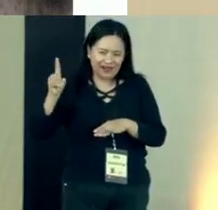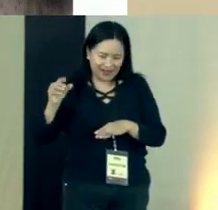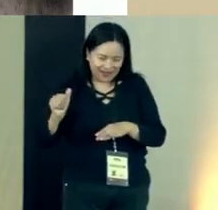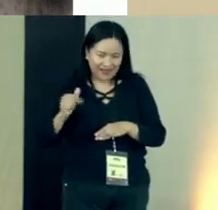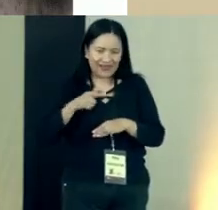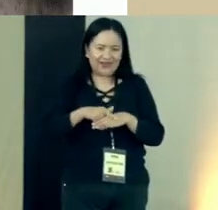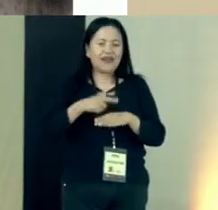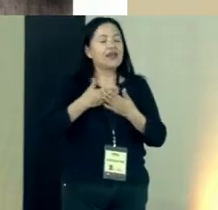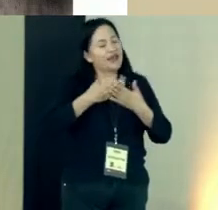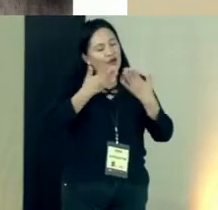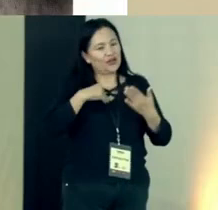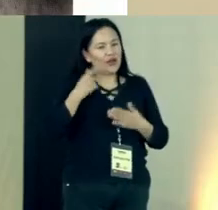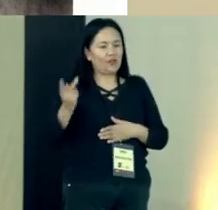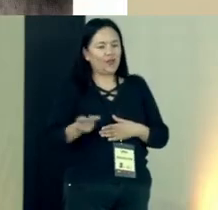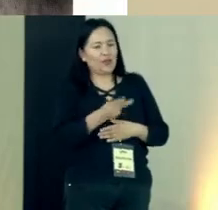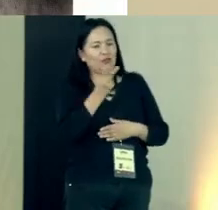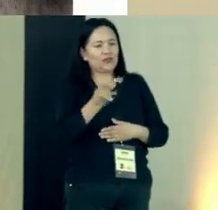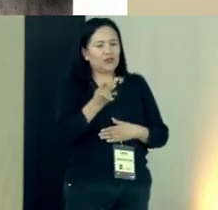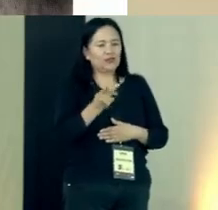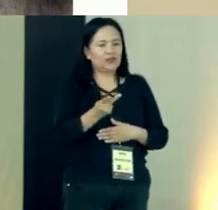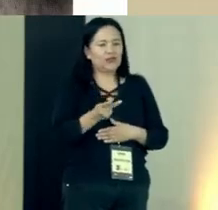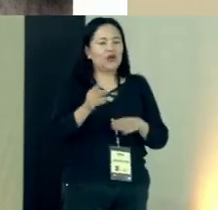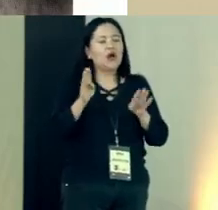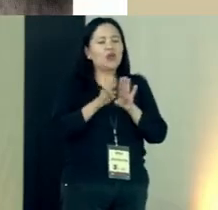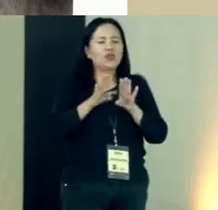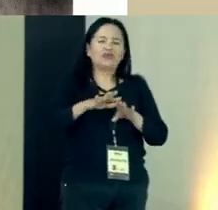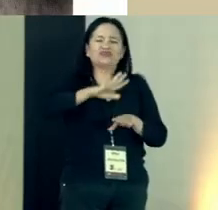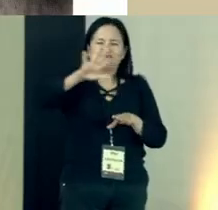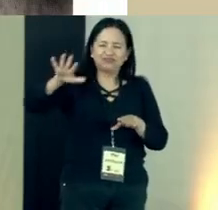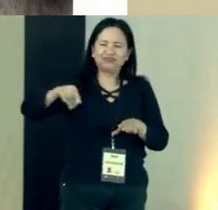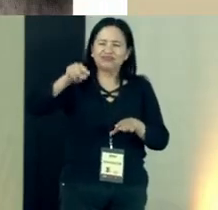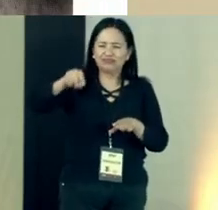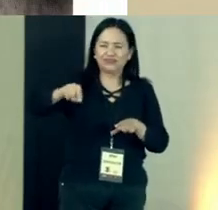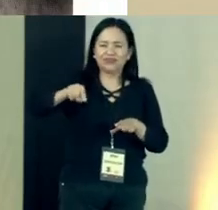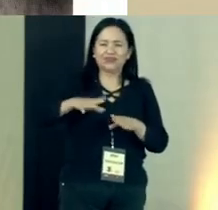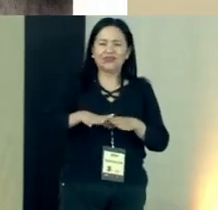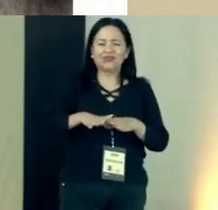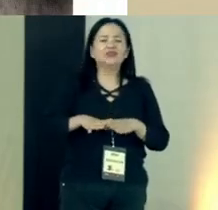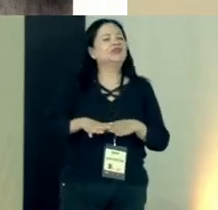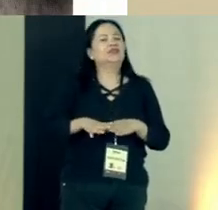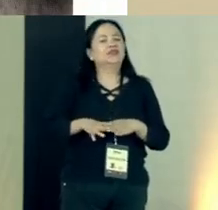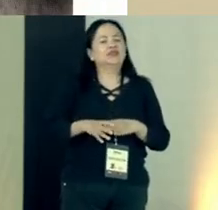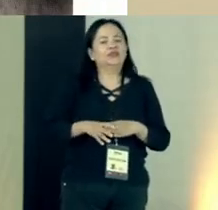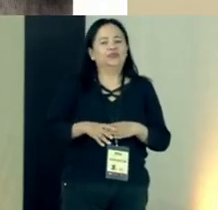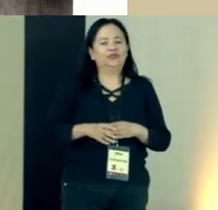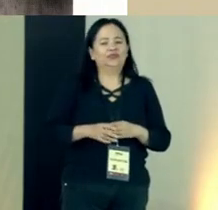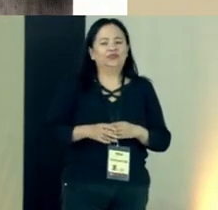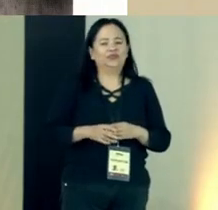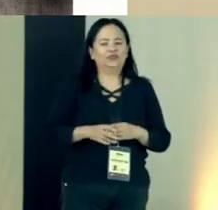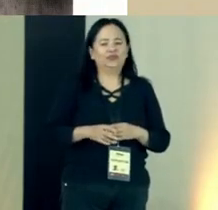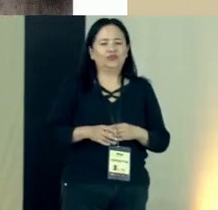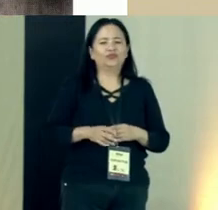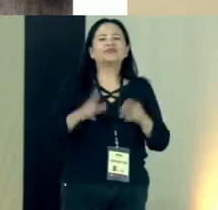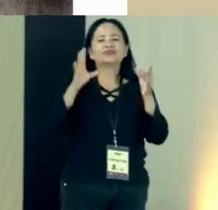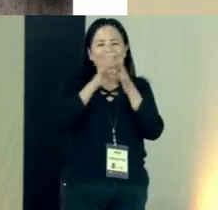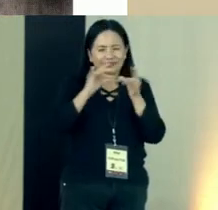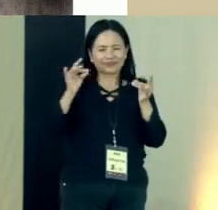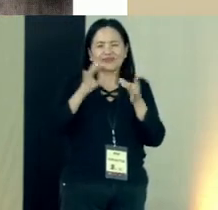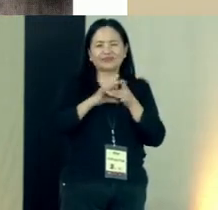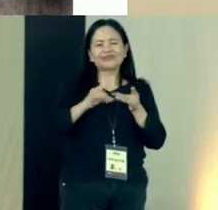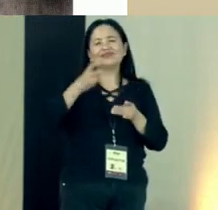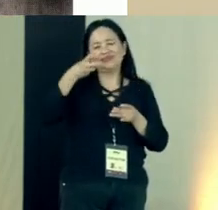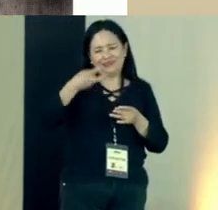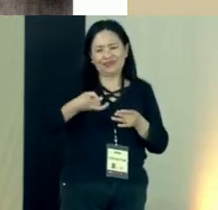importante, y ahorita se lo vamos a preguntar, que en este contexto que estamos viviendo, en esta luz contemporánea, pues se hablara y se